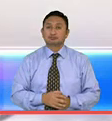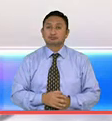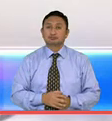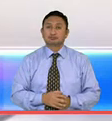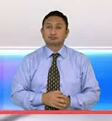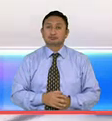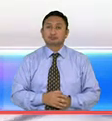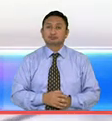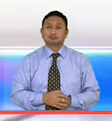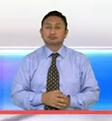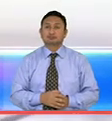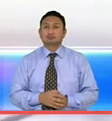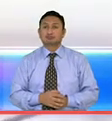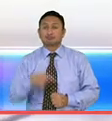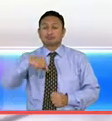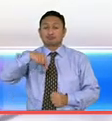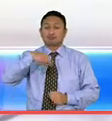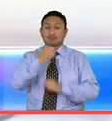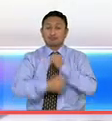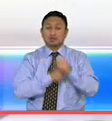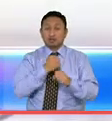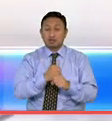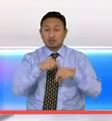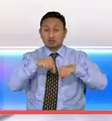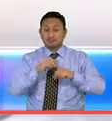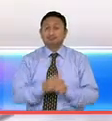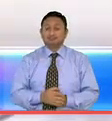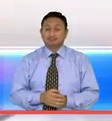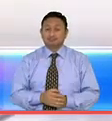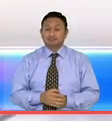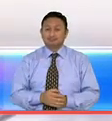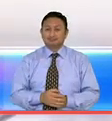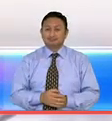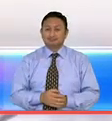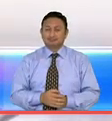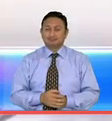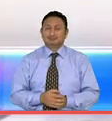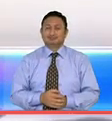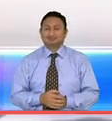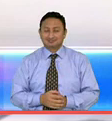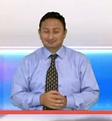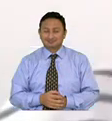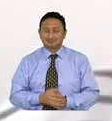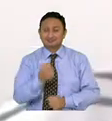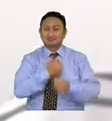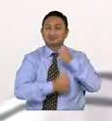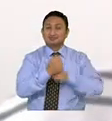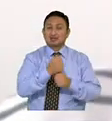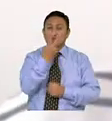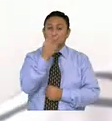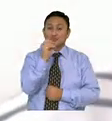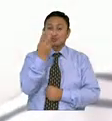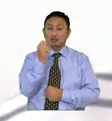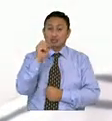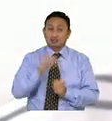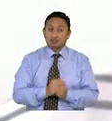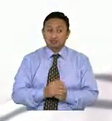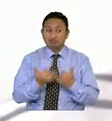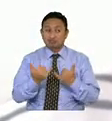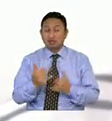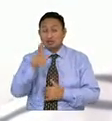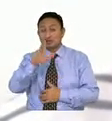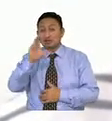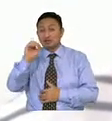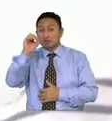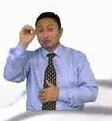De este año, a pesar de que ha sido un poco mejor que el año 2020, todavía estamos casi un 30% por